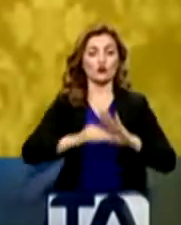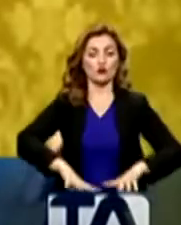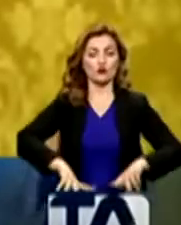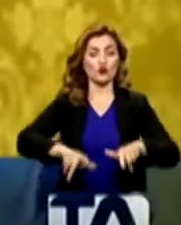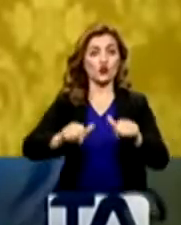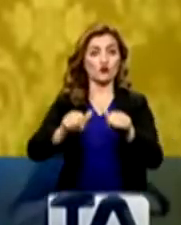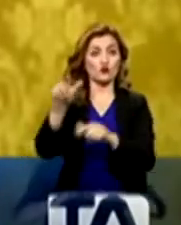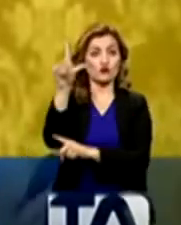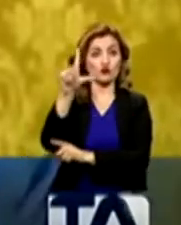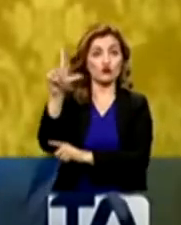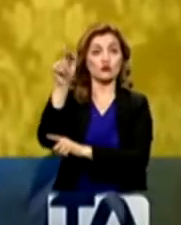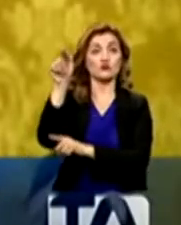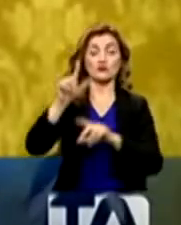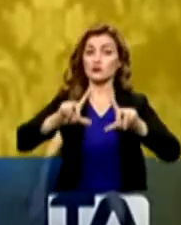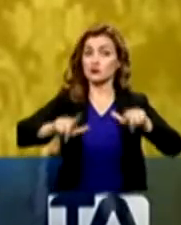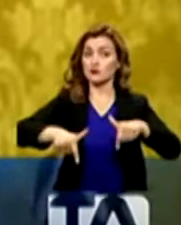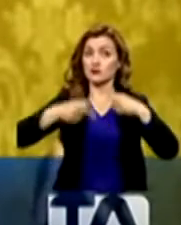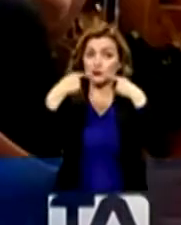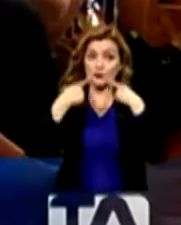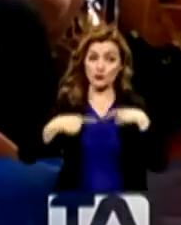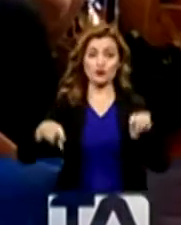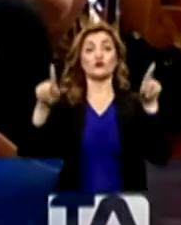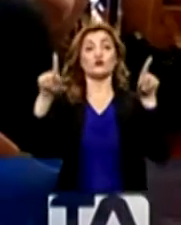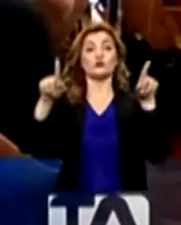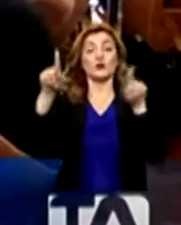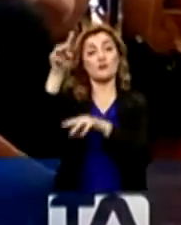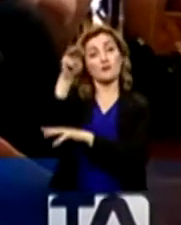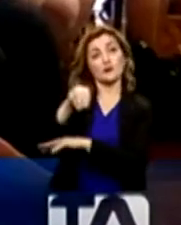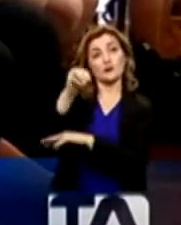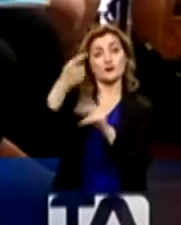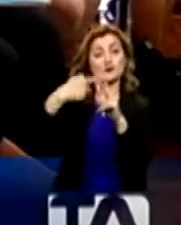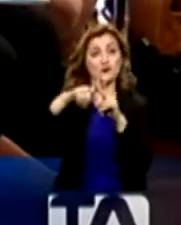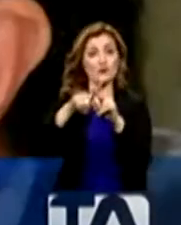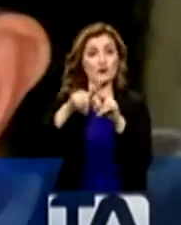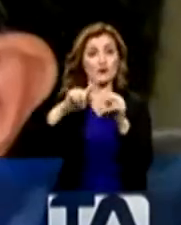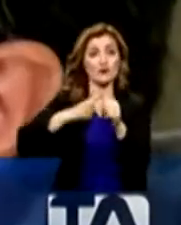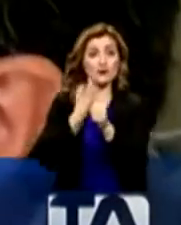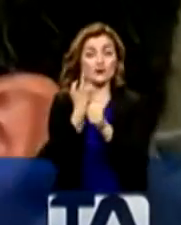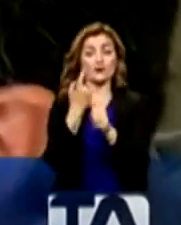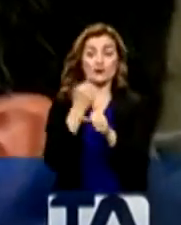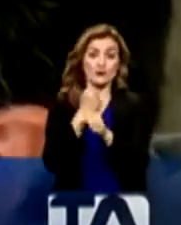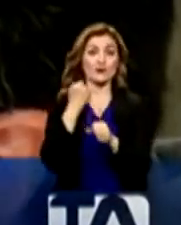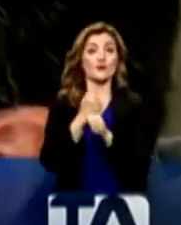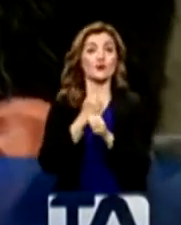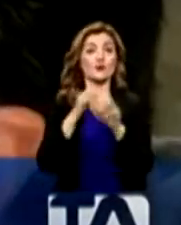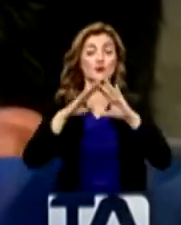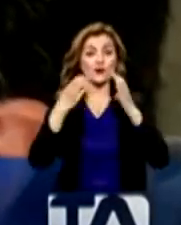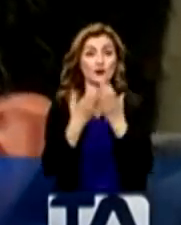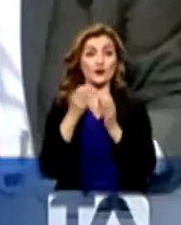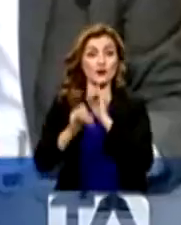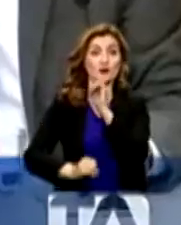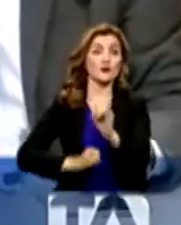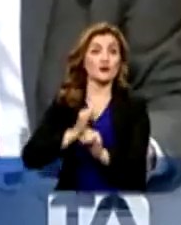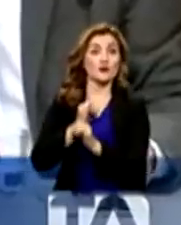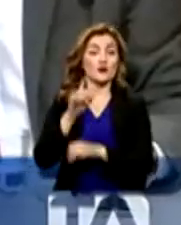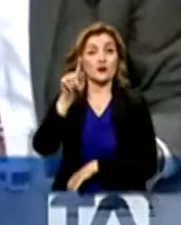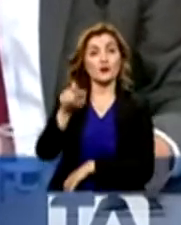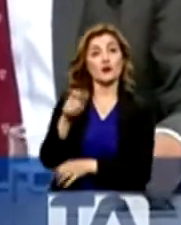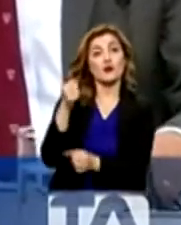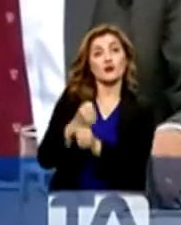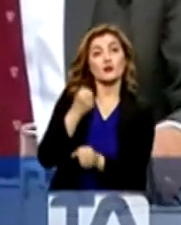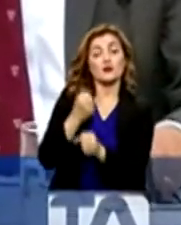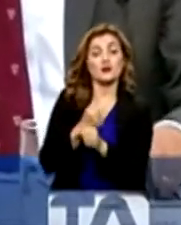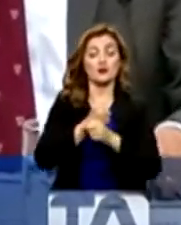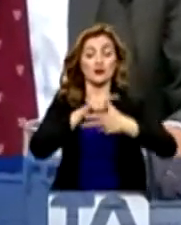lunes Moreno lo anunció en cadena nacional y este martes empezaron las primeras acciones. La Comisión Internacional deberá trabajar